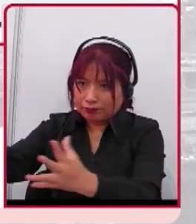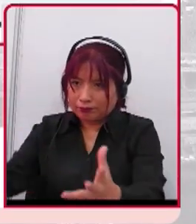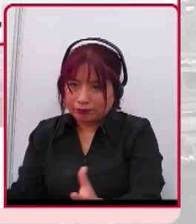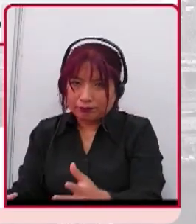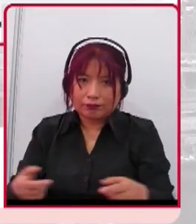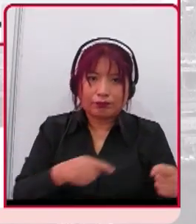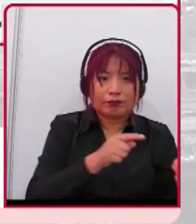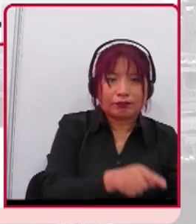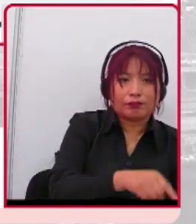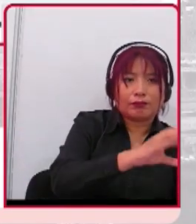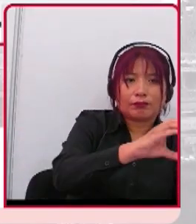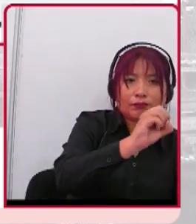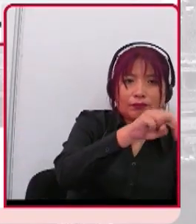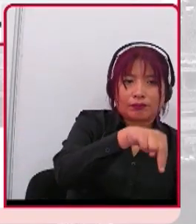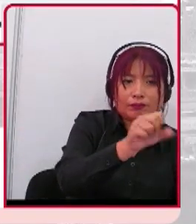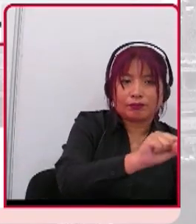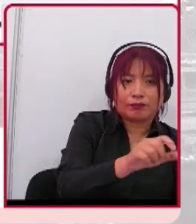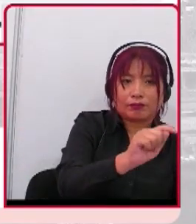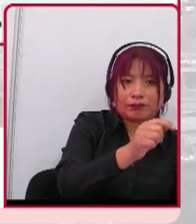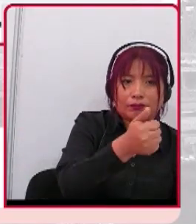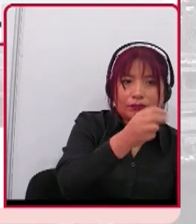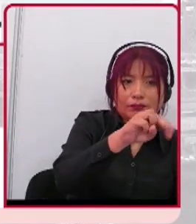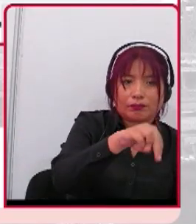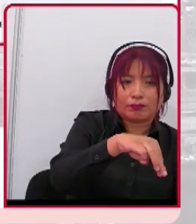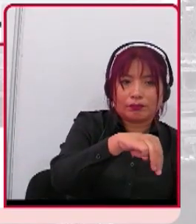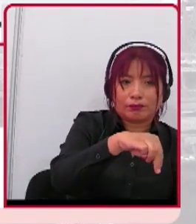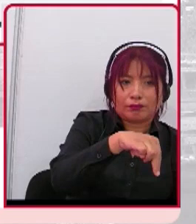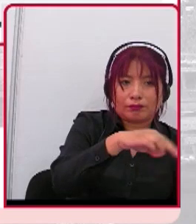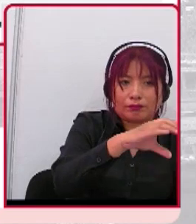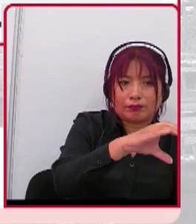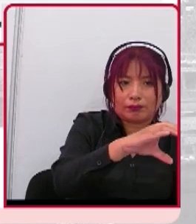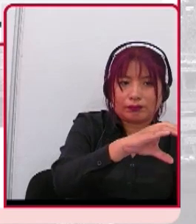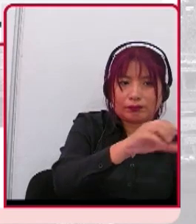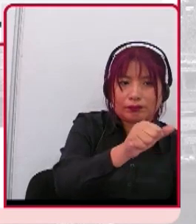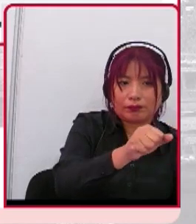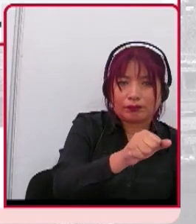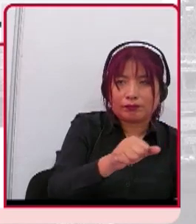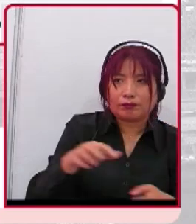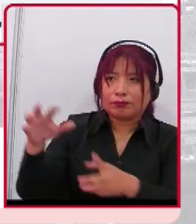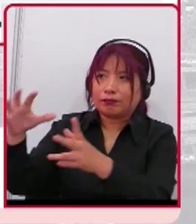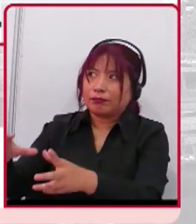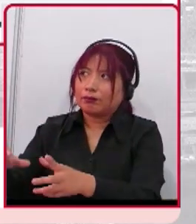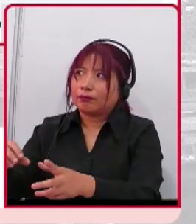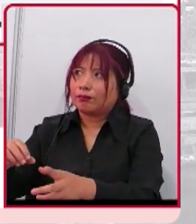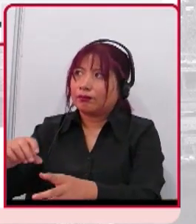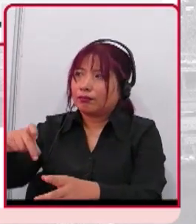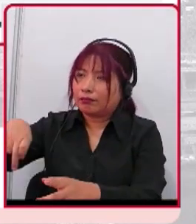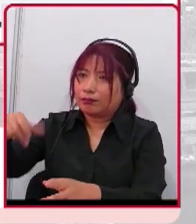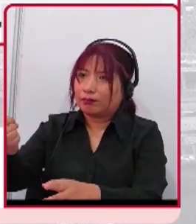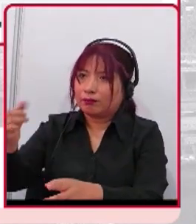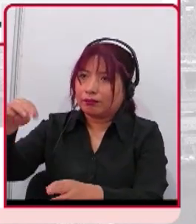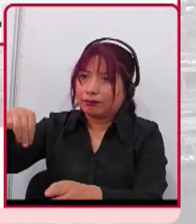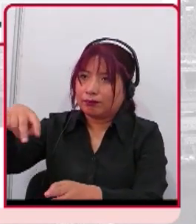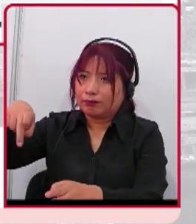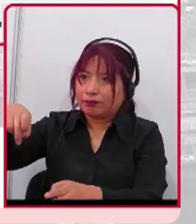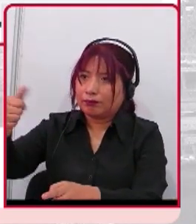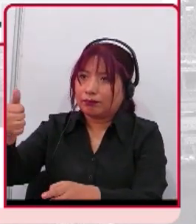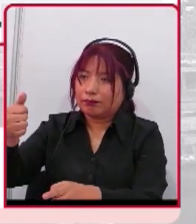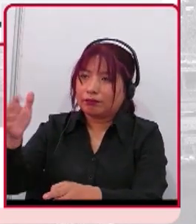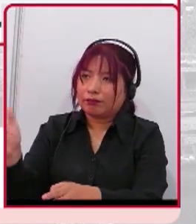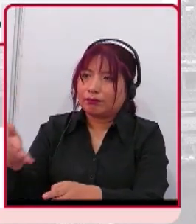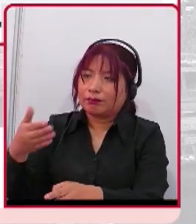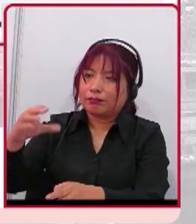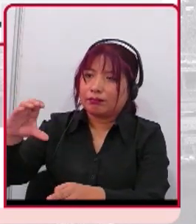Constancia y Pampacancha, donde básicamente tenemos pórfidos de cobre, molibdeno y plata para el tajo de Constancia y